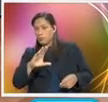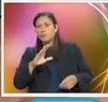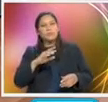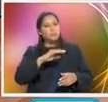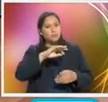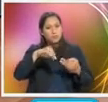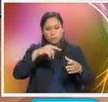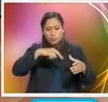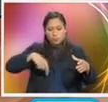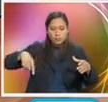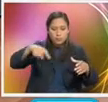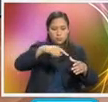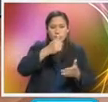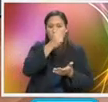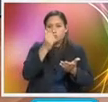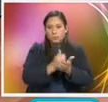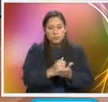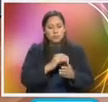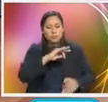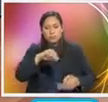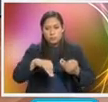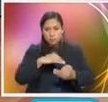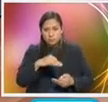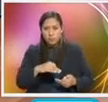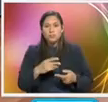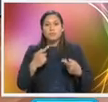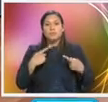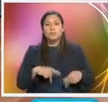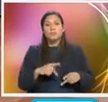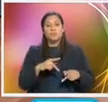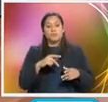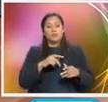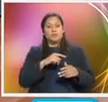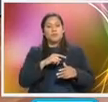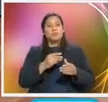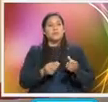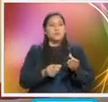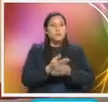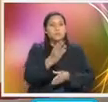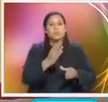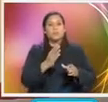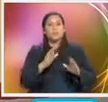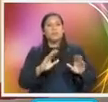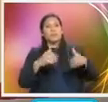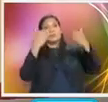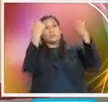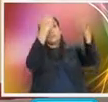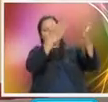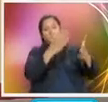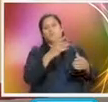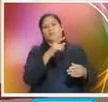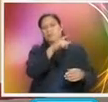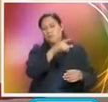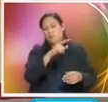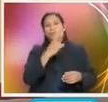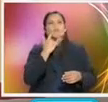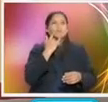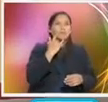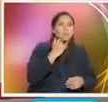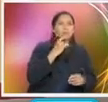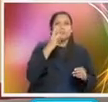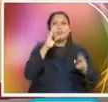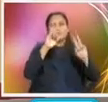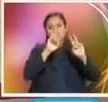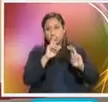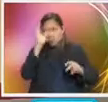la ciudad. Ya no se trata de que la gente tenga que salir de su zona de residencia para encontrar entretenimiento y